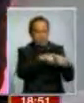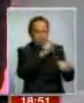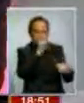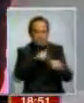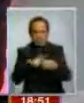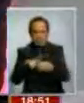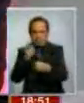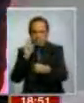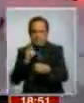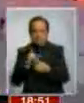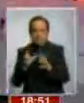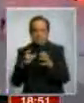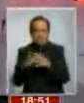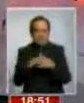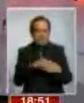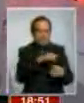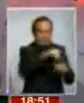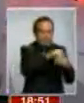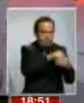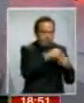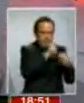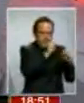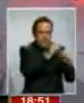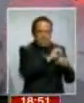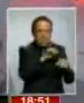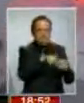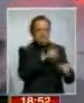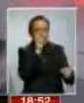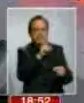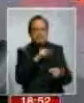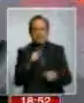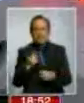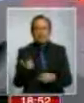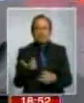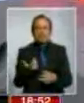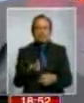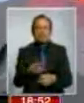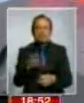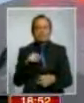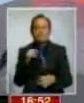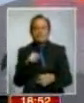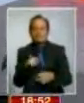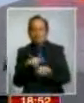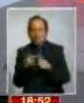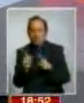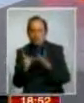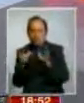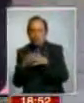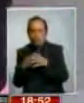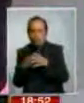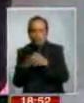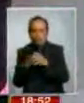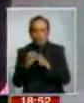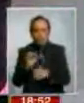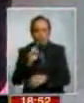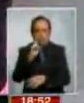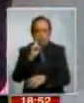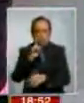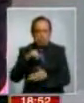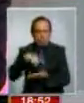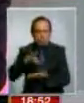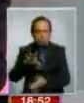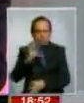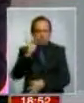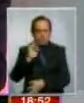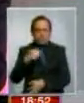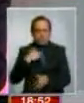luego de capturar nuestros votos. Esto otro es distinto. Evópolis tenemos que ver cómo evoluciona. Es cierto que eligió un solo parlamentario, pero nosotros